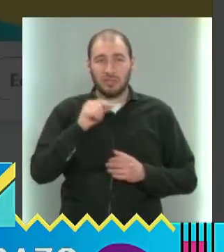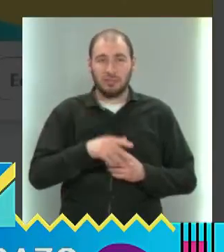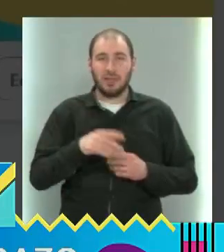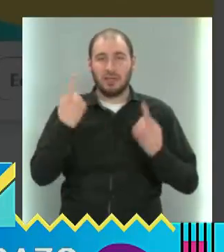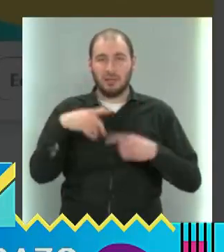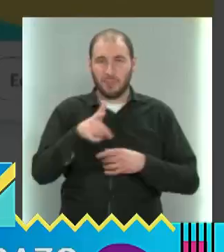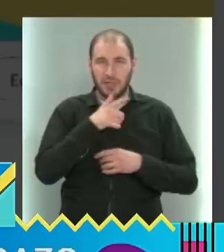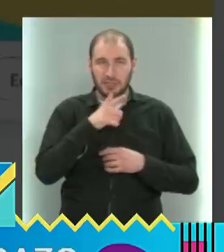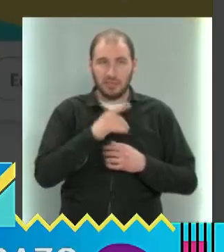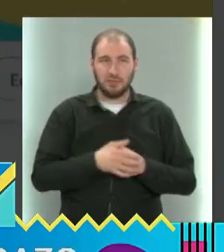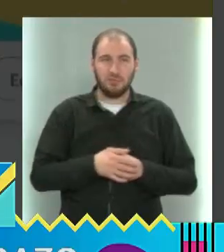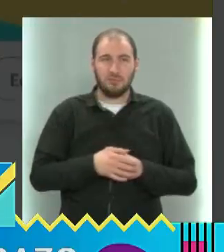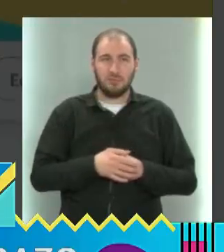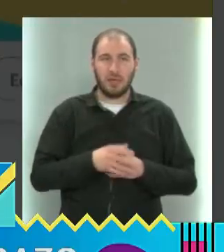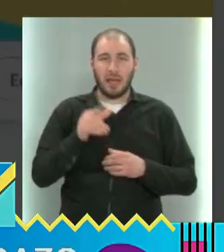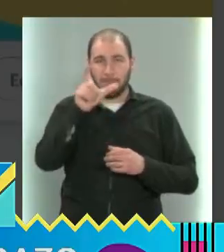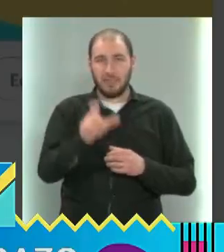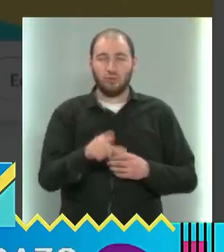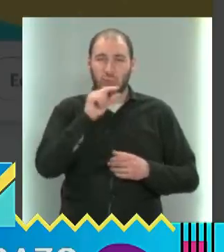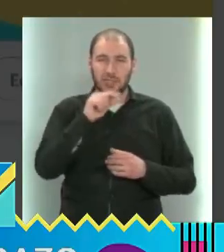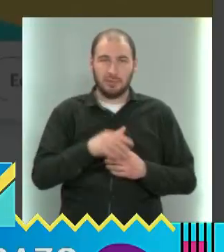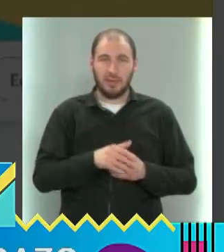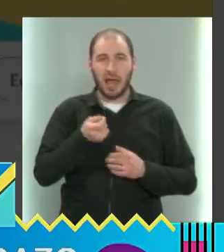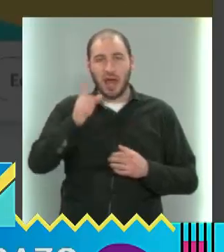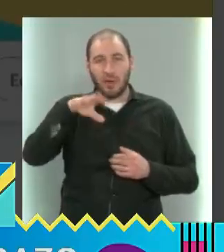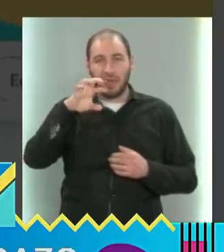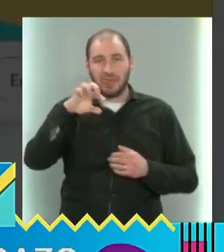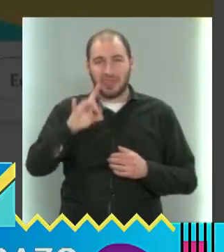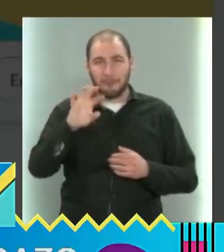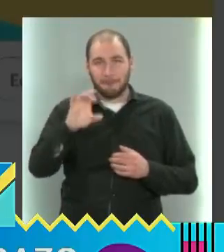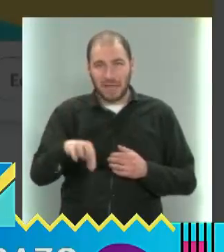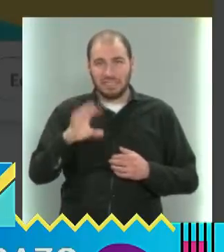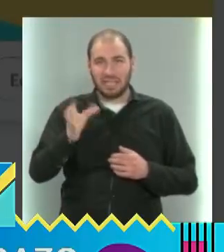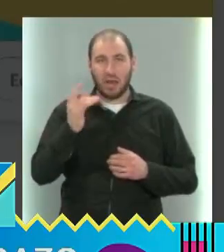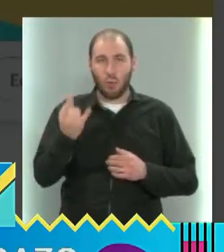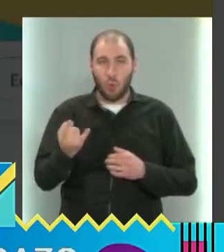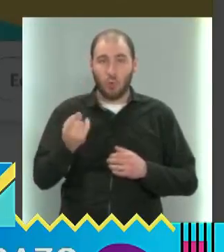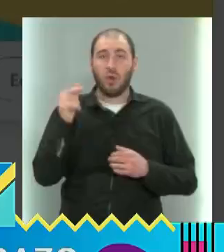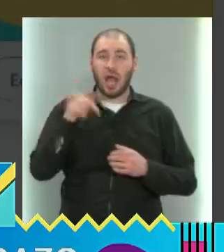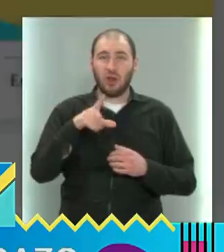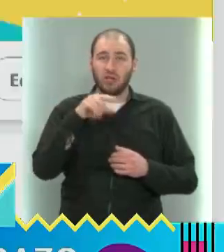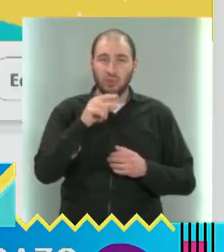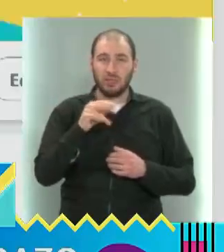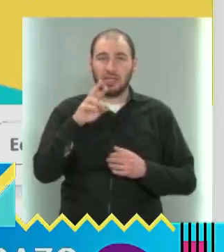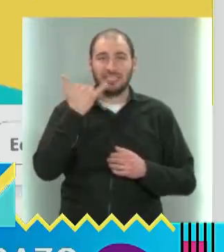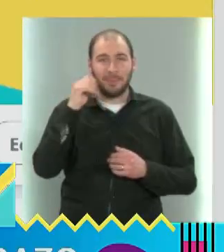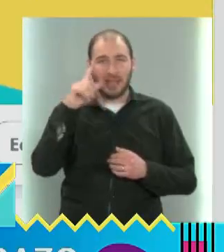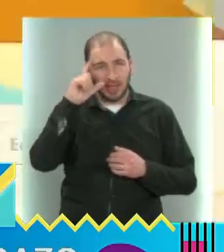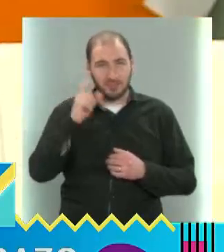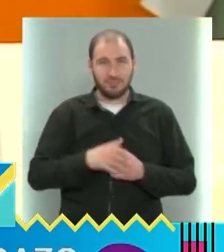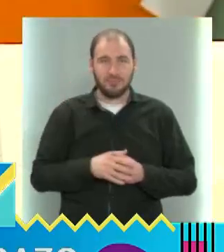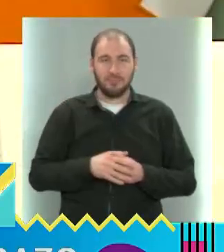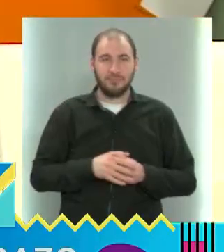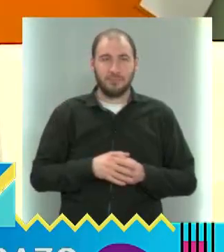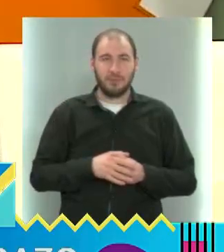en distintos parecidos en nuestro perfil de Twitter. En @dpsenalú. Ahora sí, queda el tuit de Yamile.